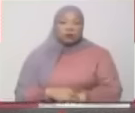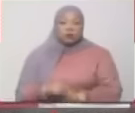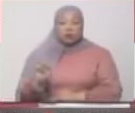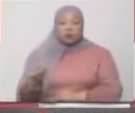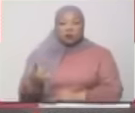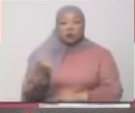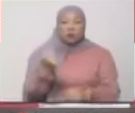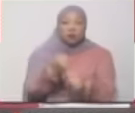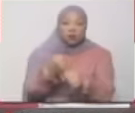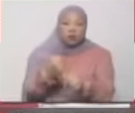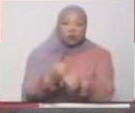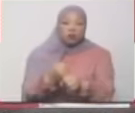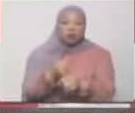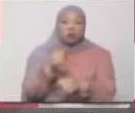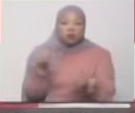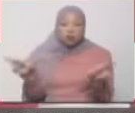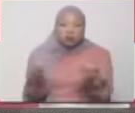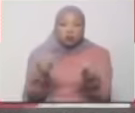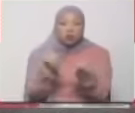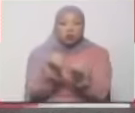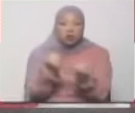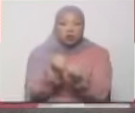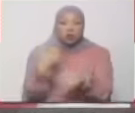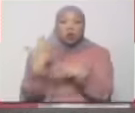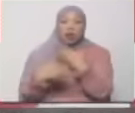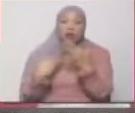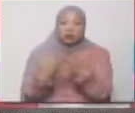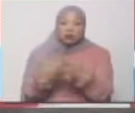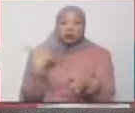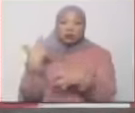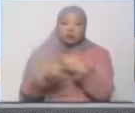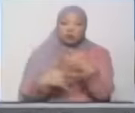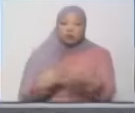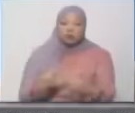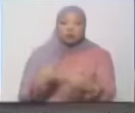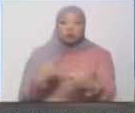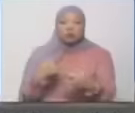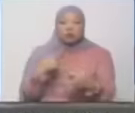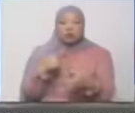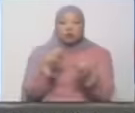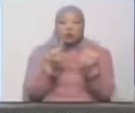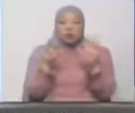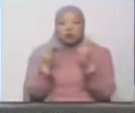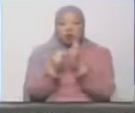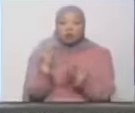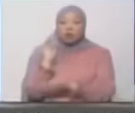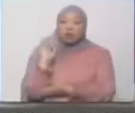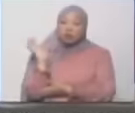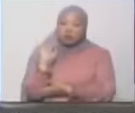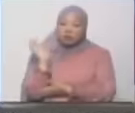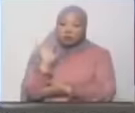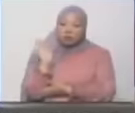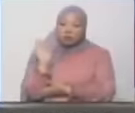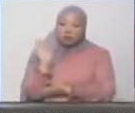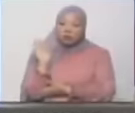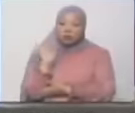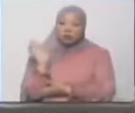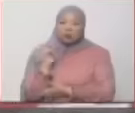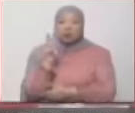primera síntesis, el primer resumen de las más de 80.000 asambleas que se han hecho en el país. Más